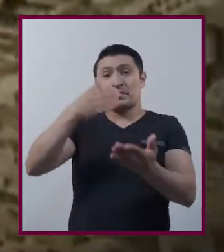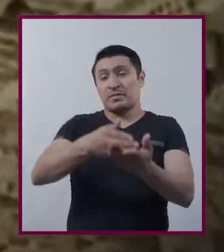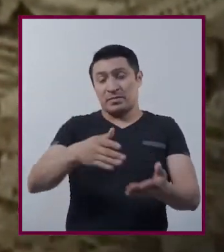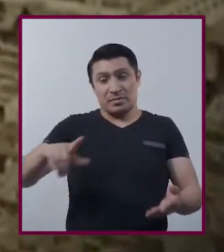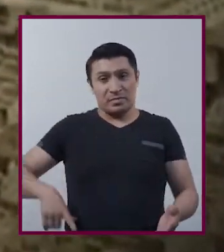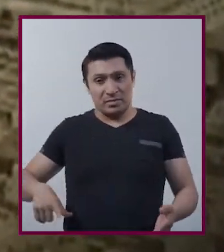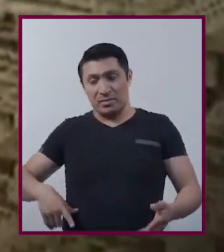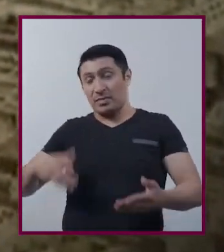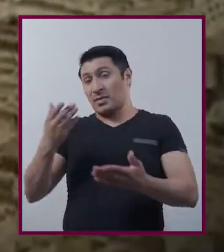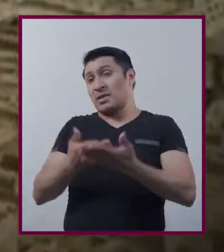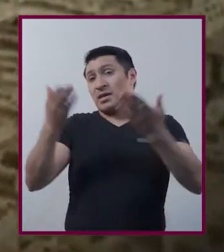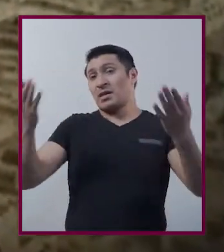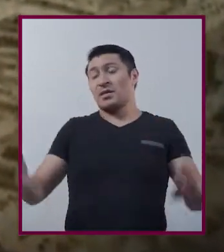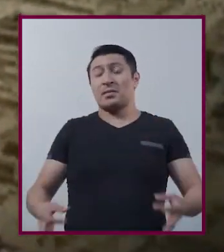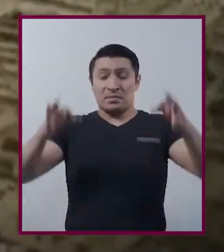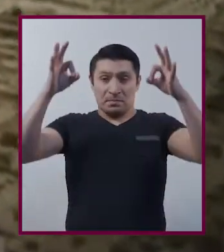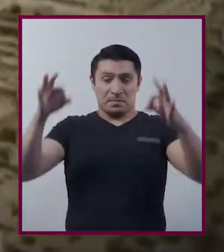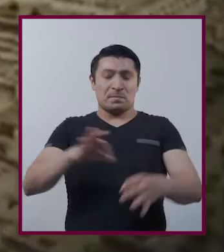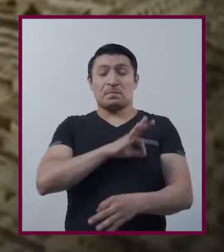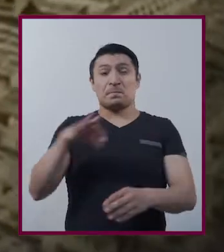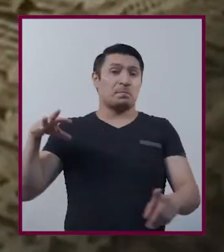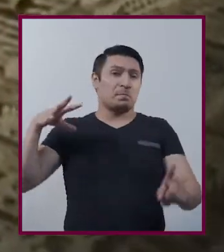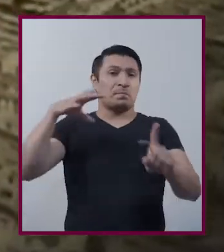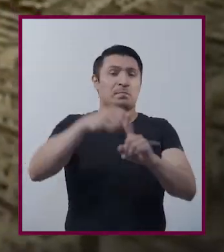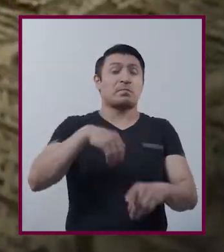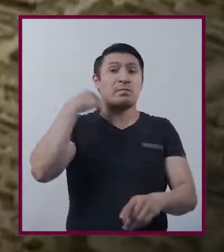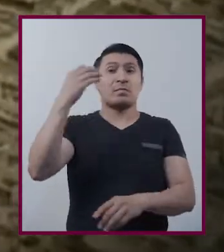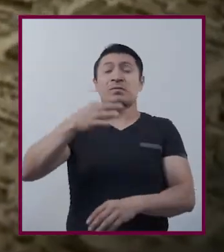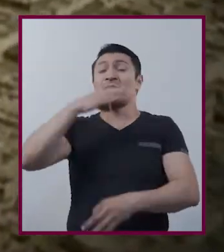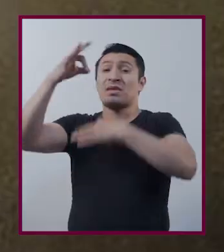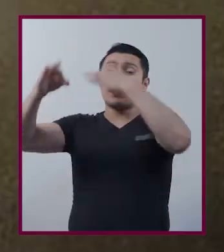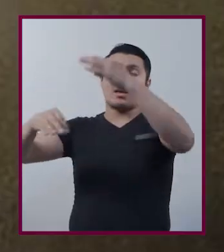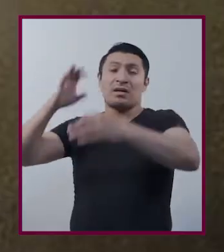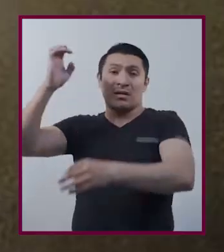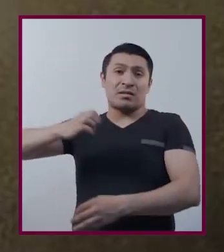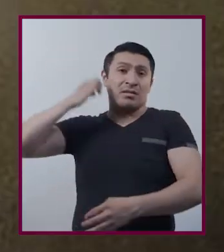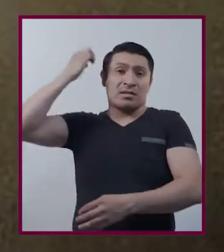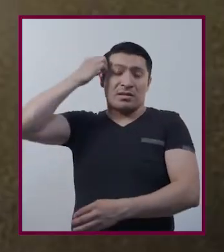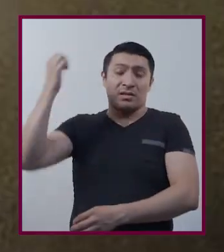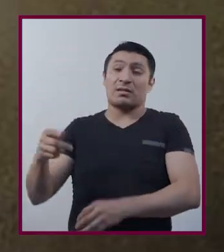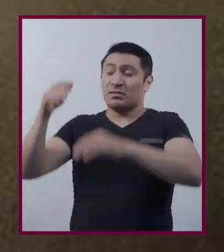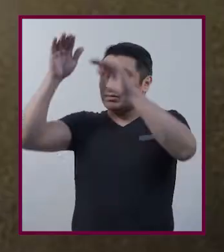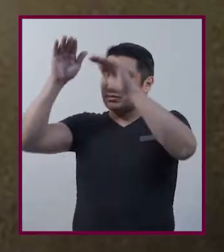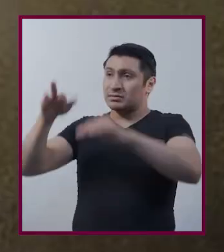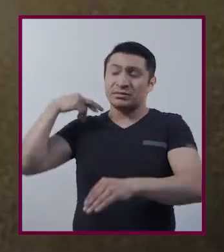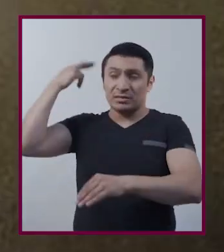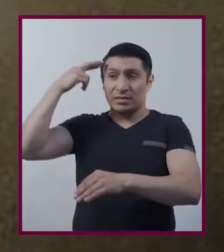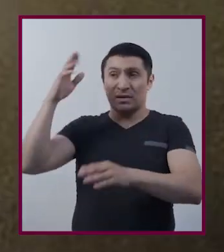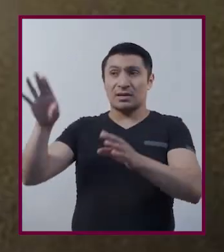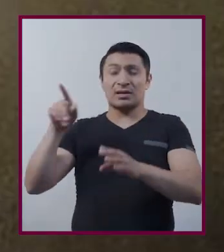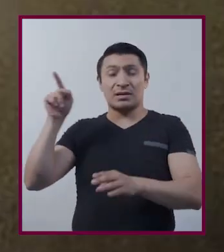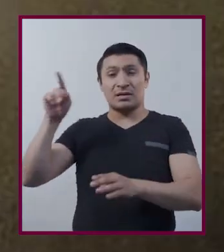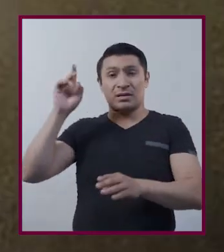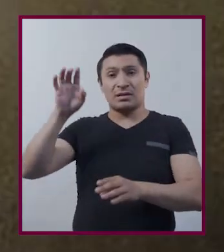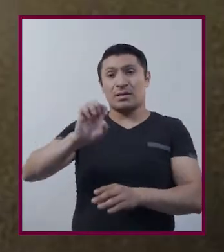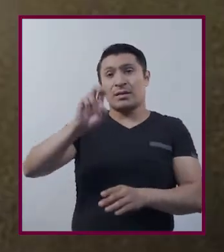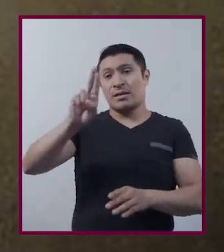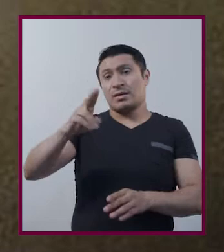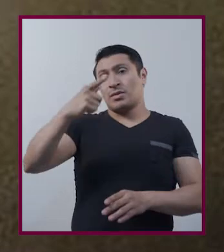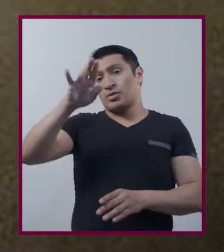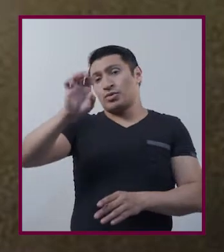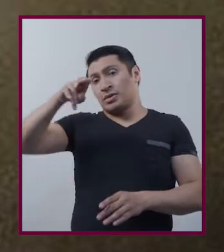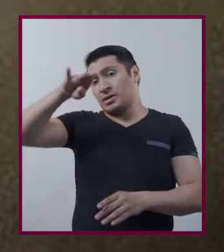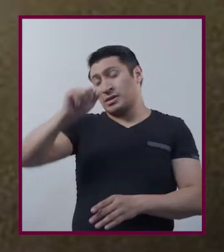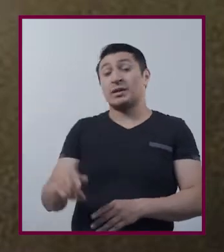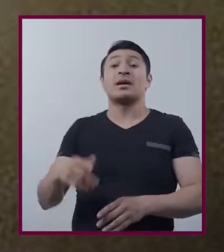que la intervención y el imperio son ahora realizables. Quisiera comunicárselo al emperador. Su Majestad era